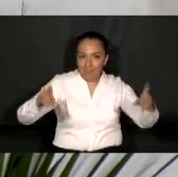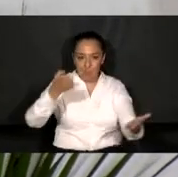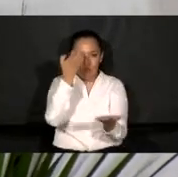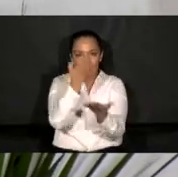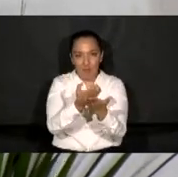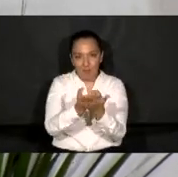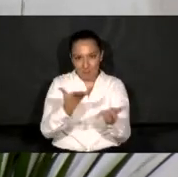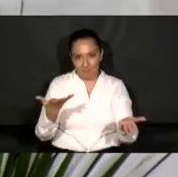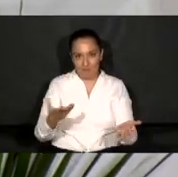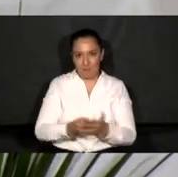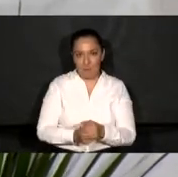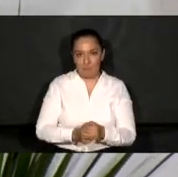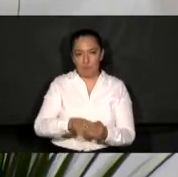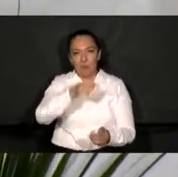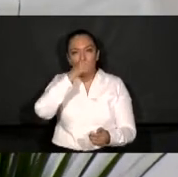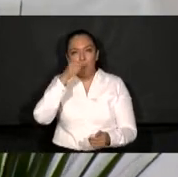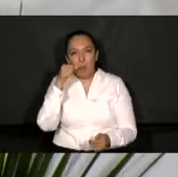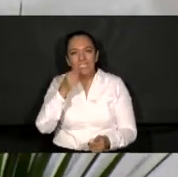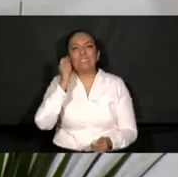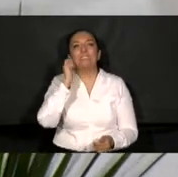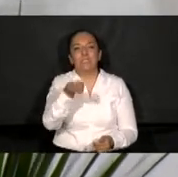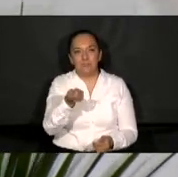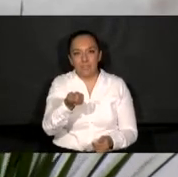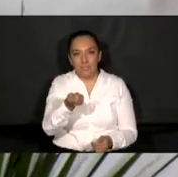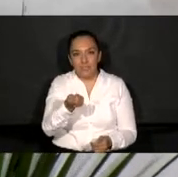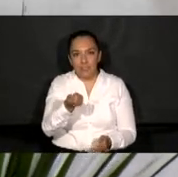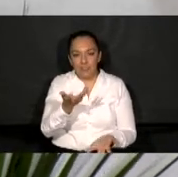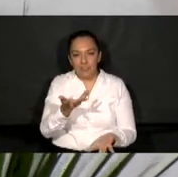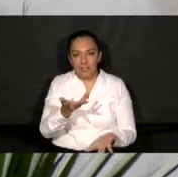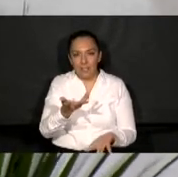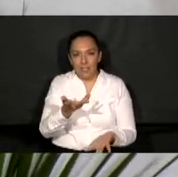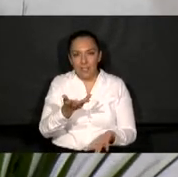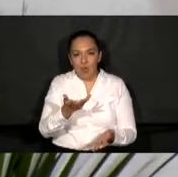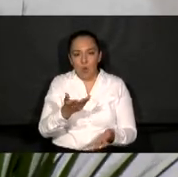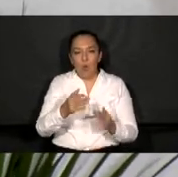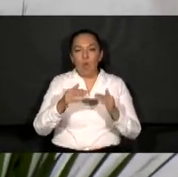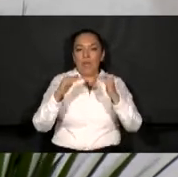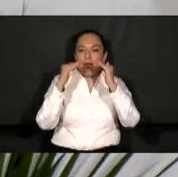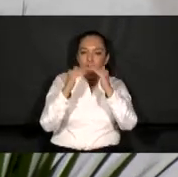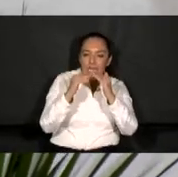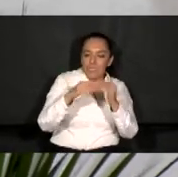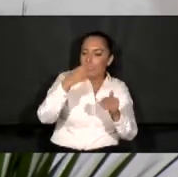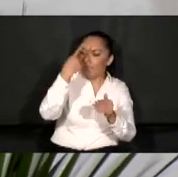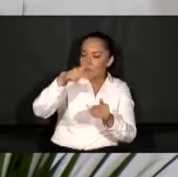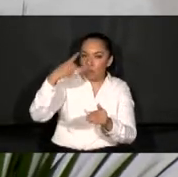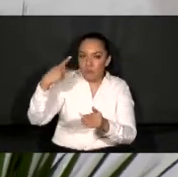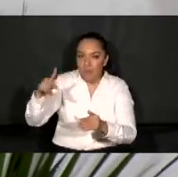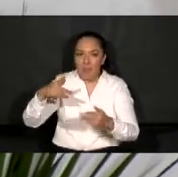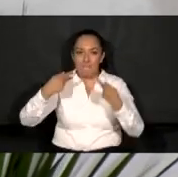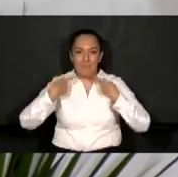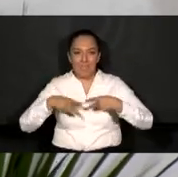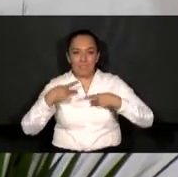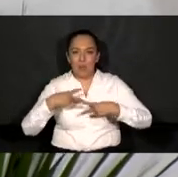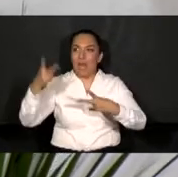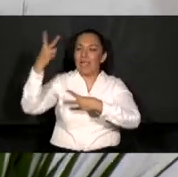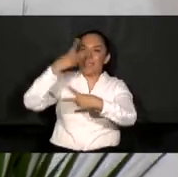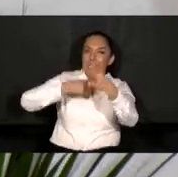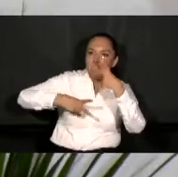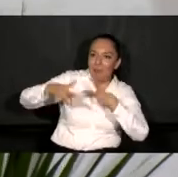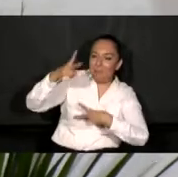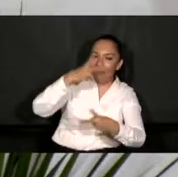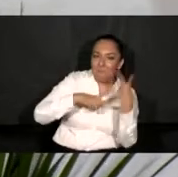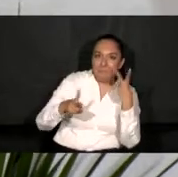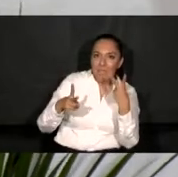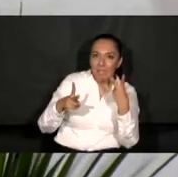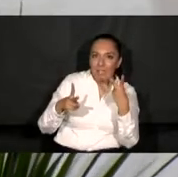económico. Juárez ha sido y sigue siendo el hogar de quienes vienen aquí, tienen aquí sus raíces